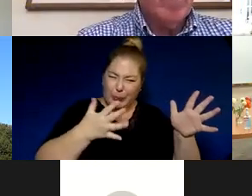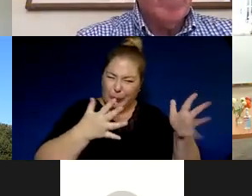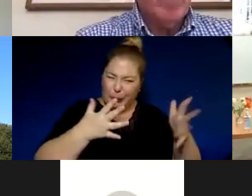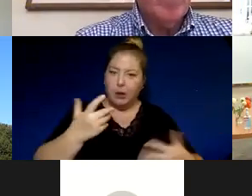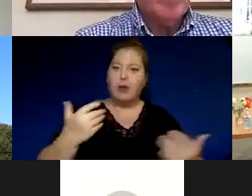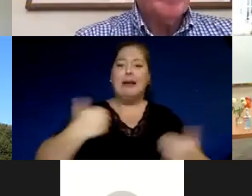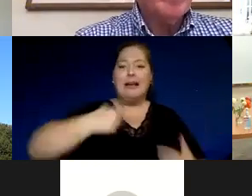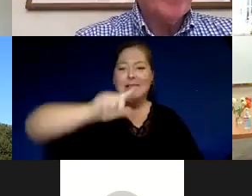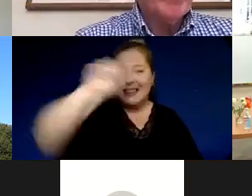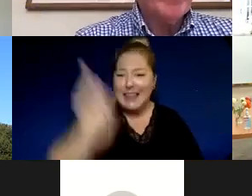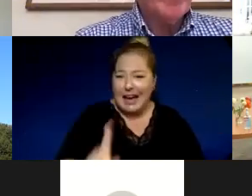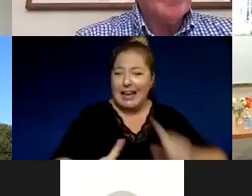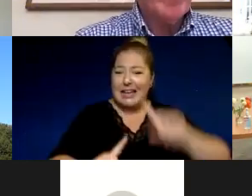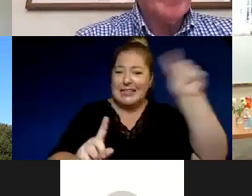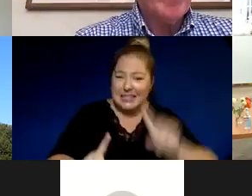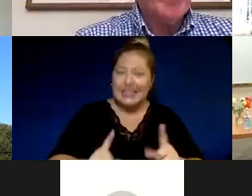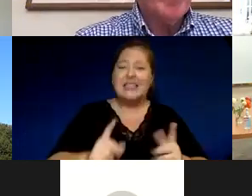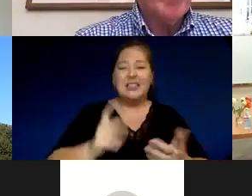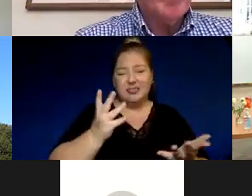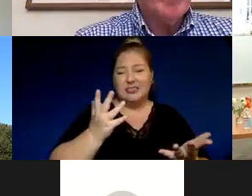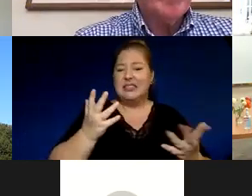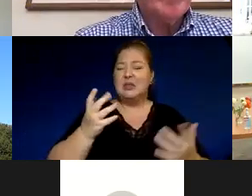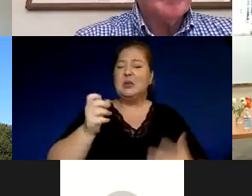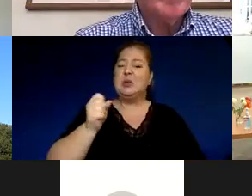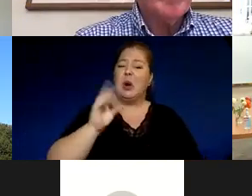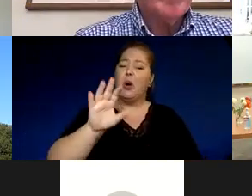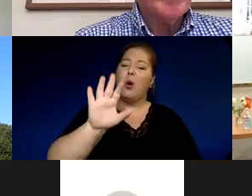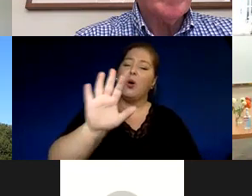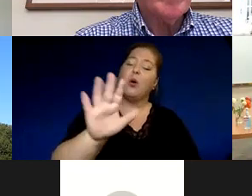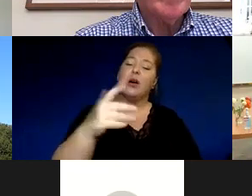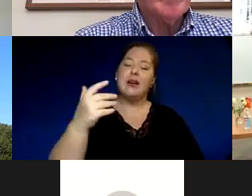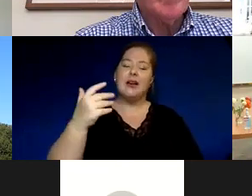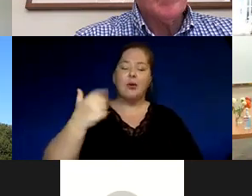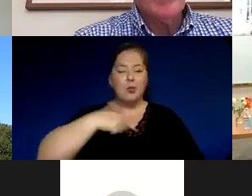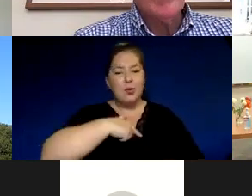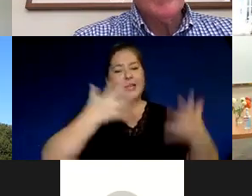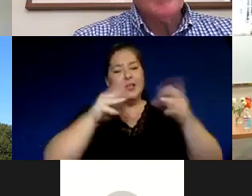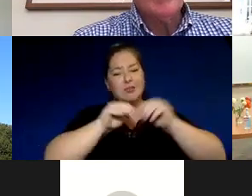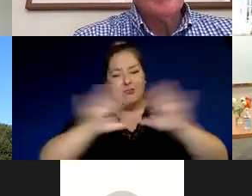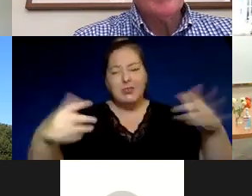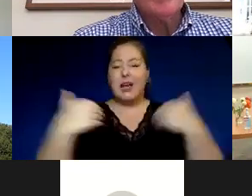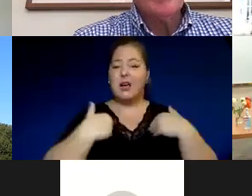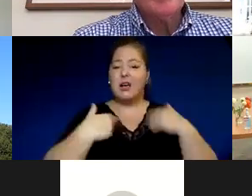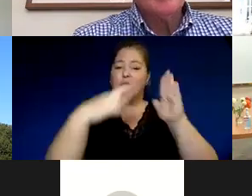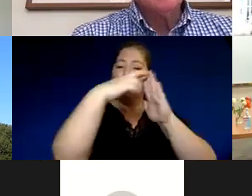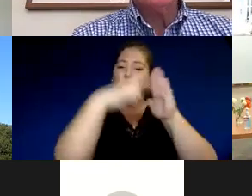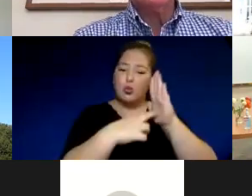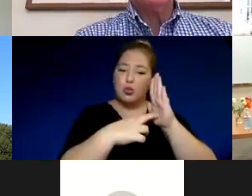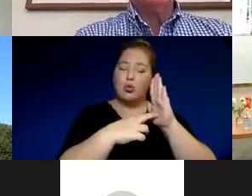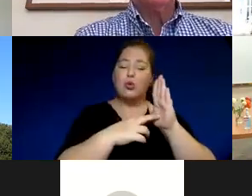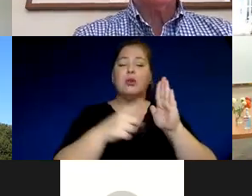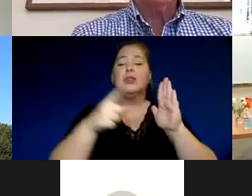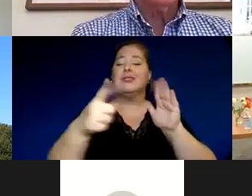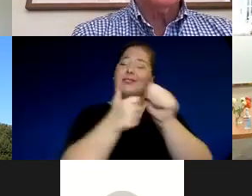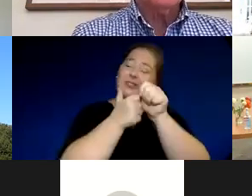relámpagos. Así que estamos en esto juntos. Por favor, acaten las leyes, asegúrense de salir del área cuando sea